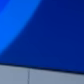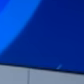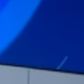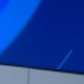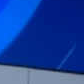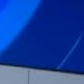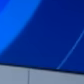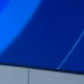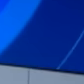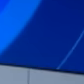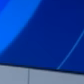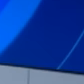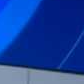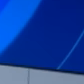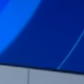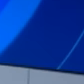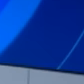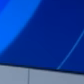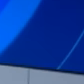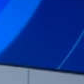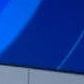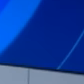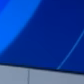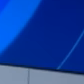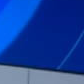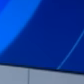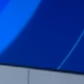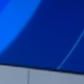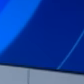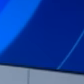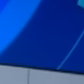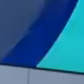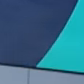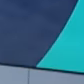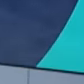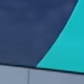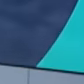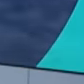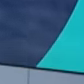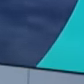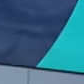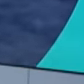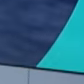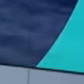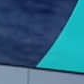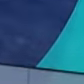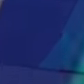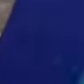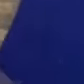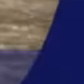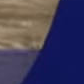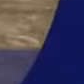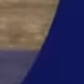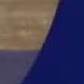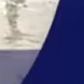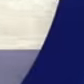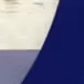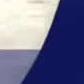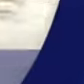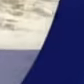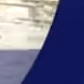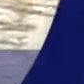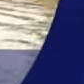de semana? Comenzamos esta semana, arrancamos con el noticiero hoy para contarles nuestros titulares. El norte peruano está en emergencia. Piura y